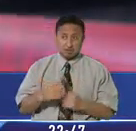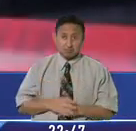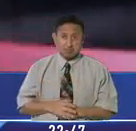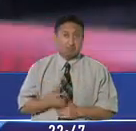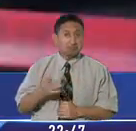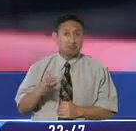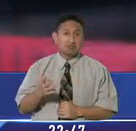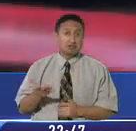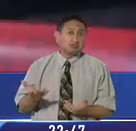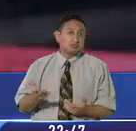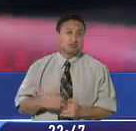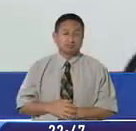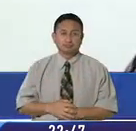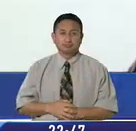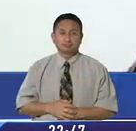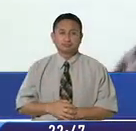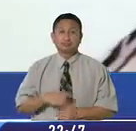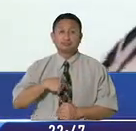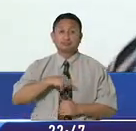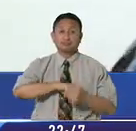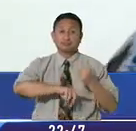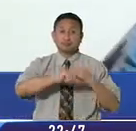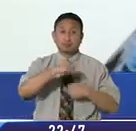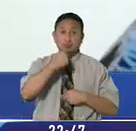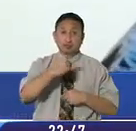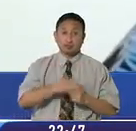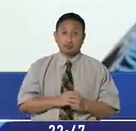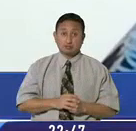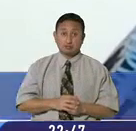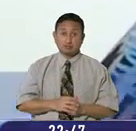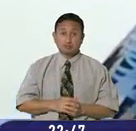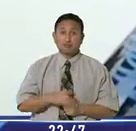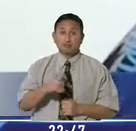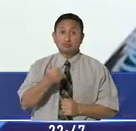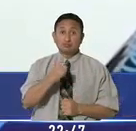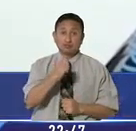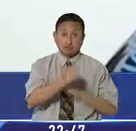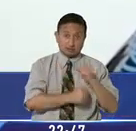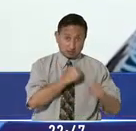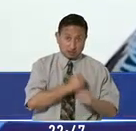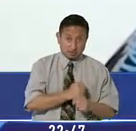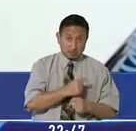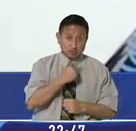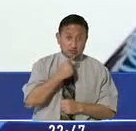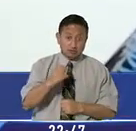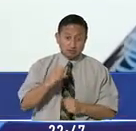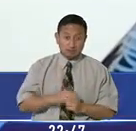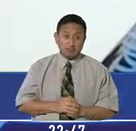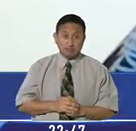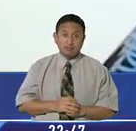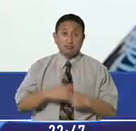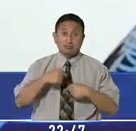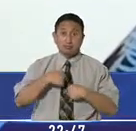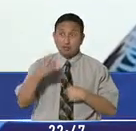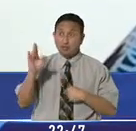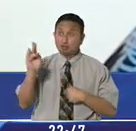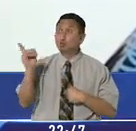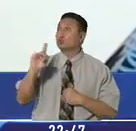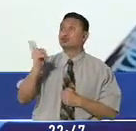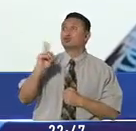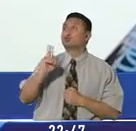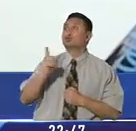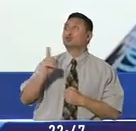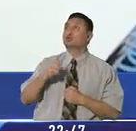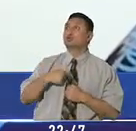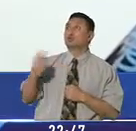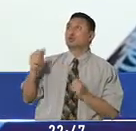ninguna contestación. Y mi hermana le dice a ella, a los 10 años de edad, no me mande con su esposo, no me mande, que yo